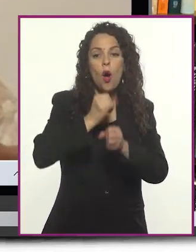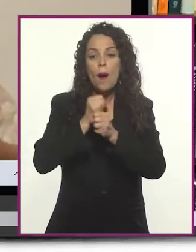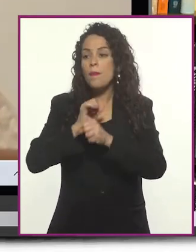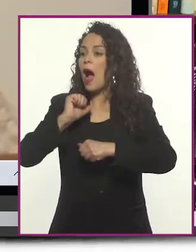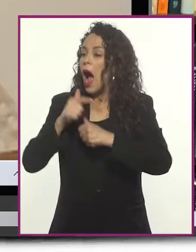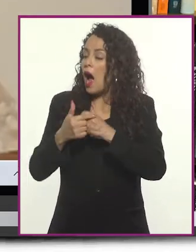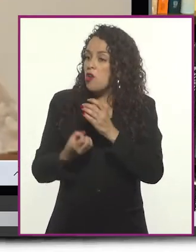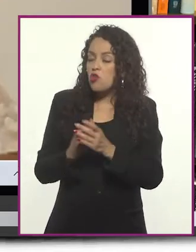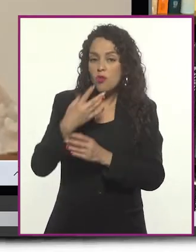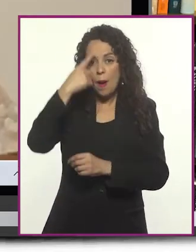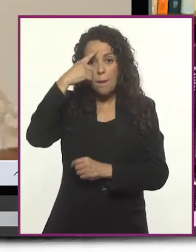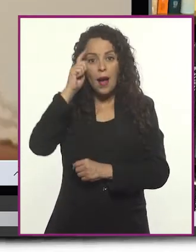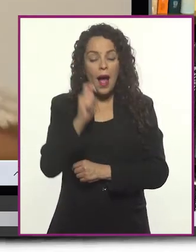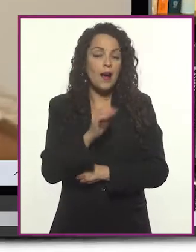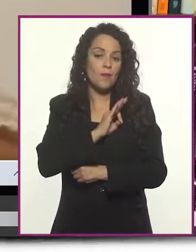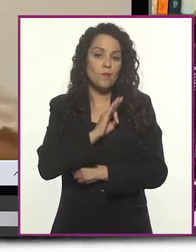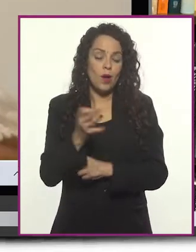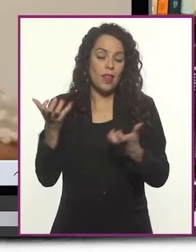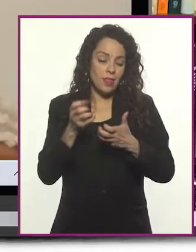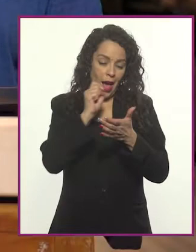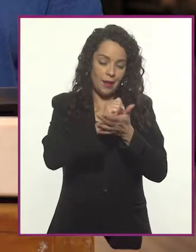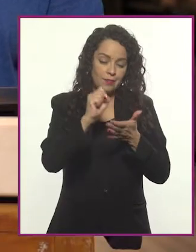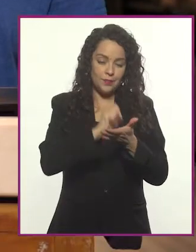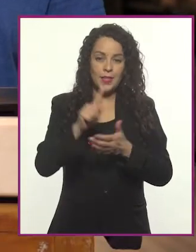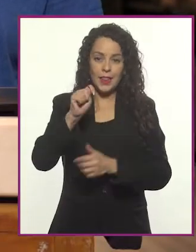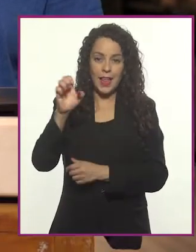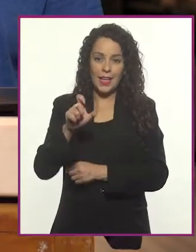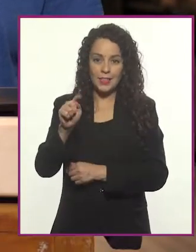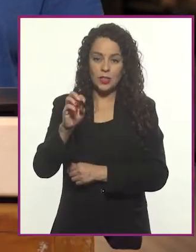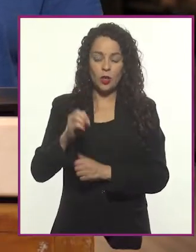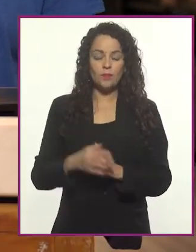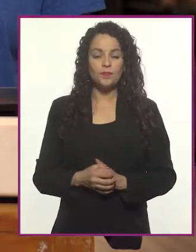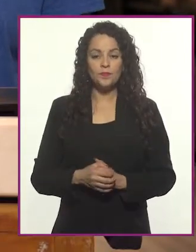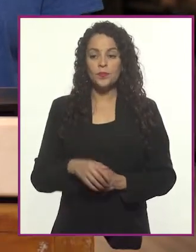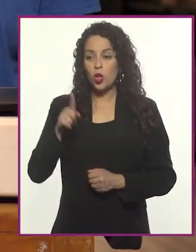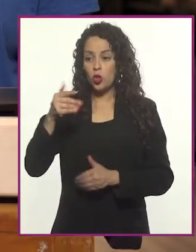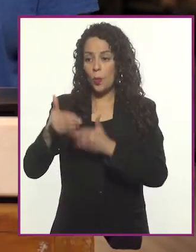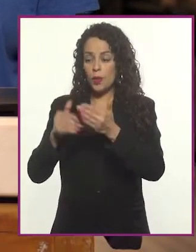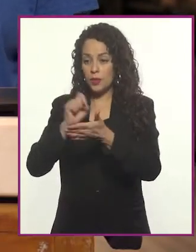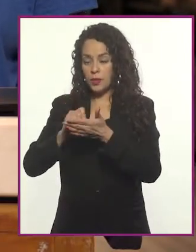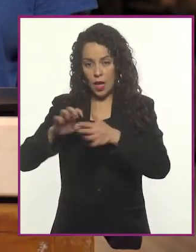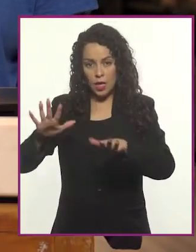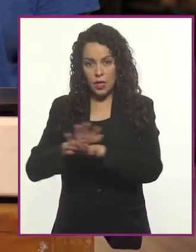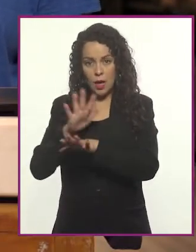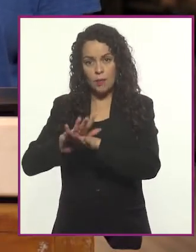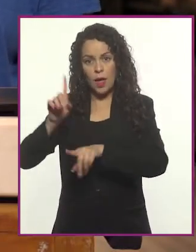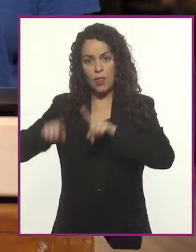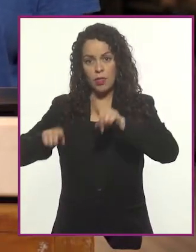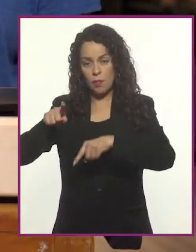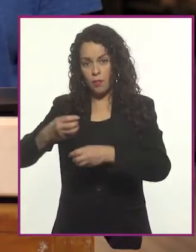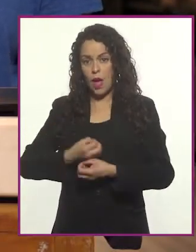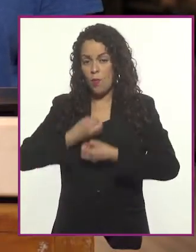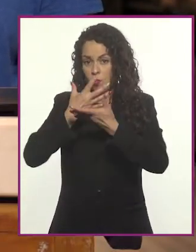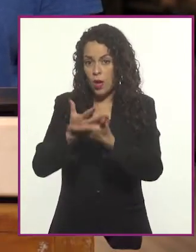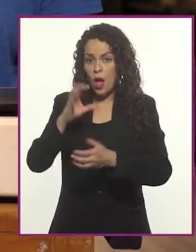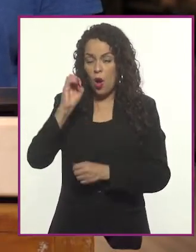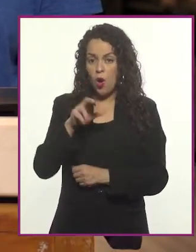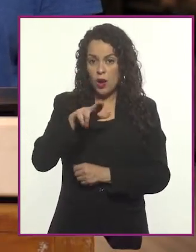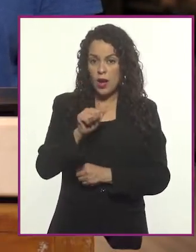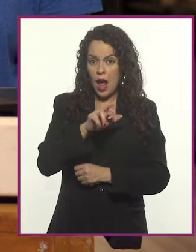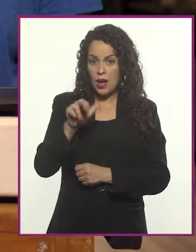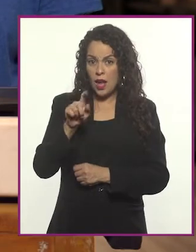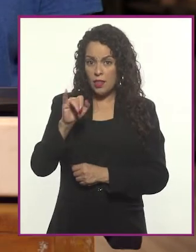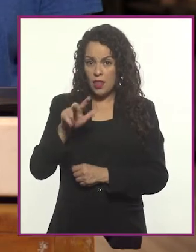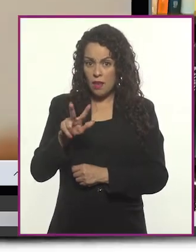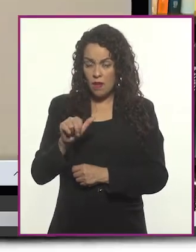algo nuevo para complementar tu texto. ¿Tu proceso de escritura cambia dependiendo si escribes poesía o narrativa?